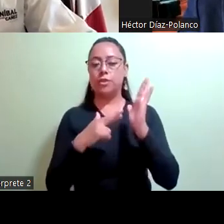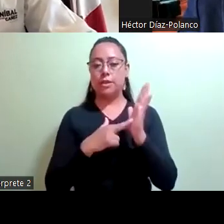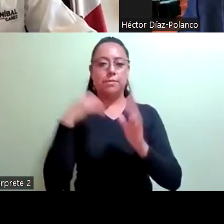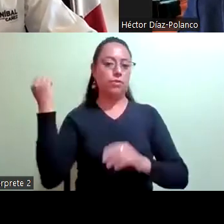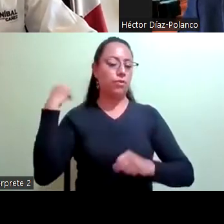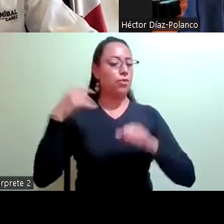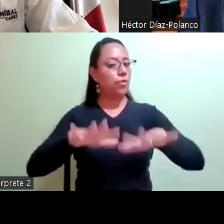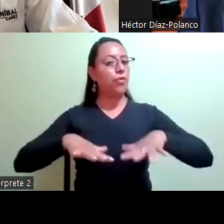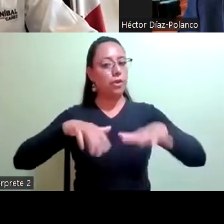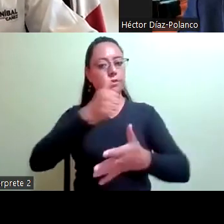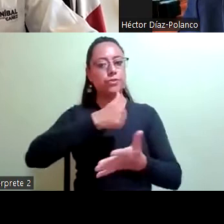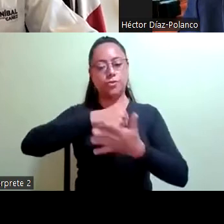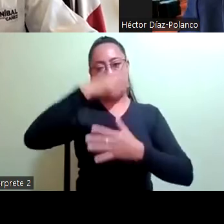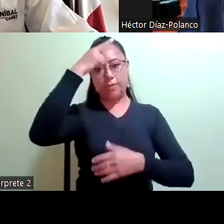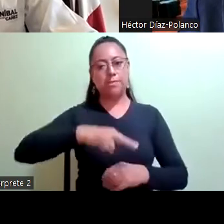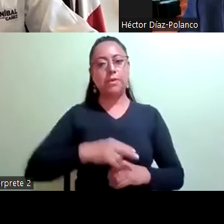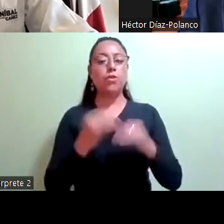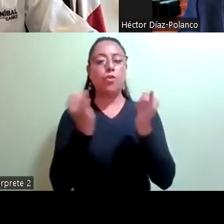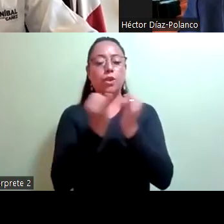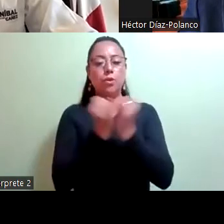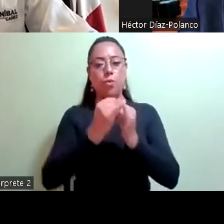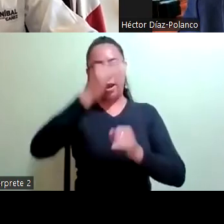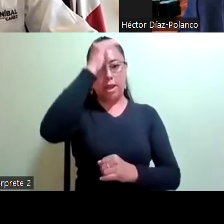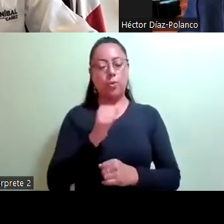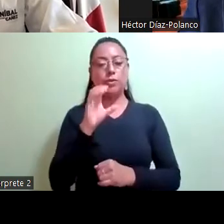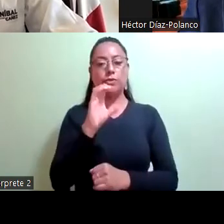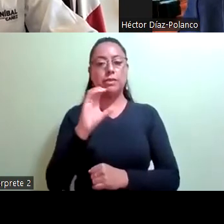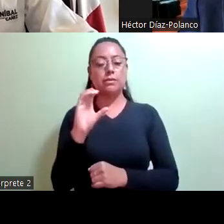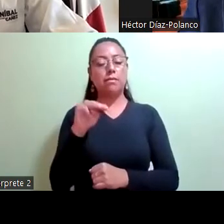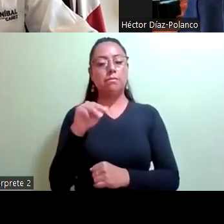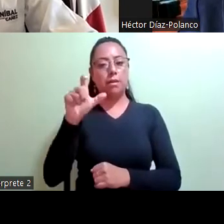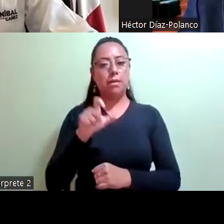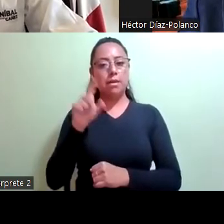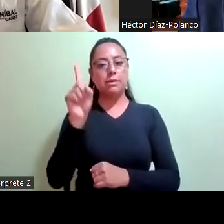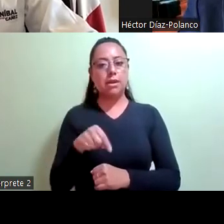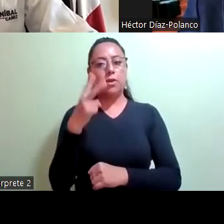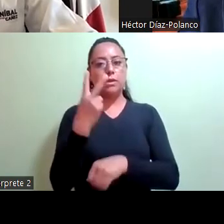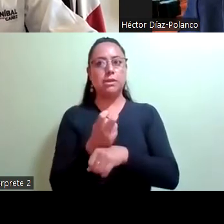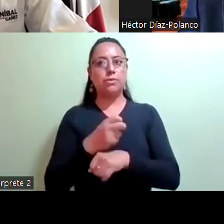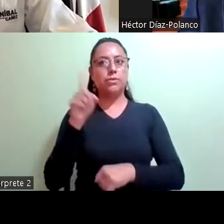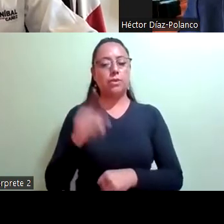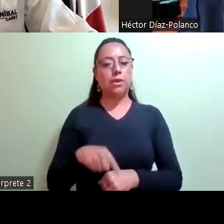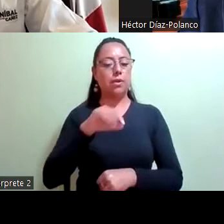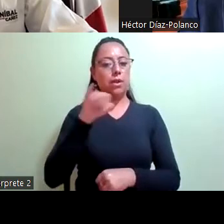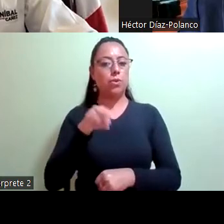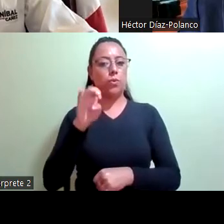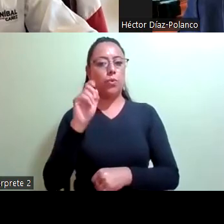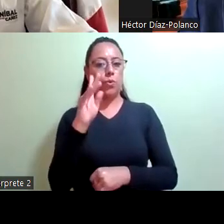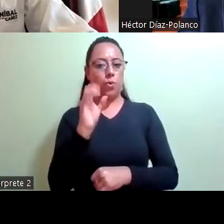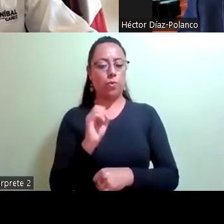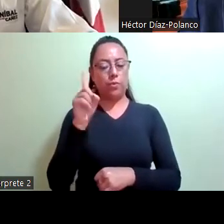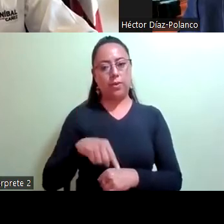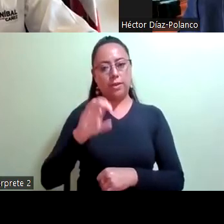Ciudad de México, así como en el acuerdo CCMX diagonal segundo, diagonal Jucopo, diagonal 04,